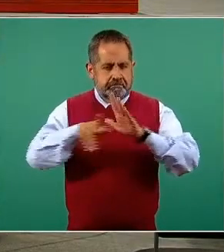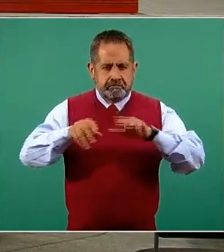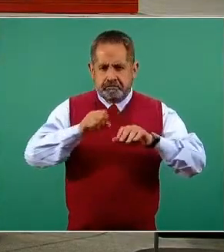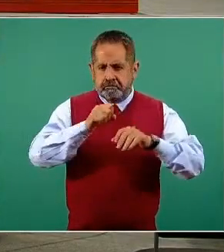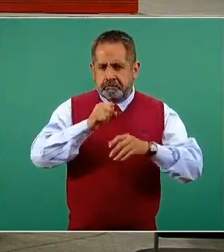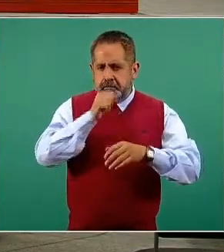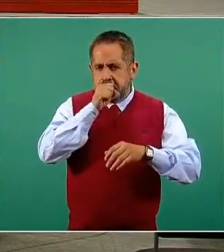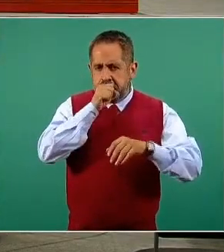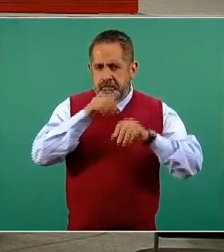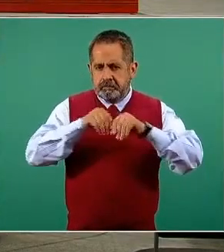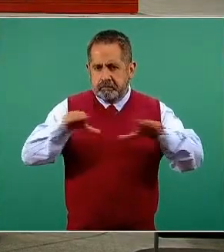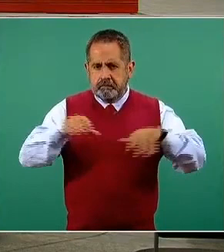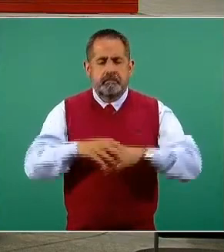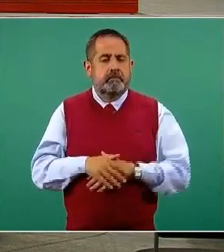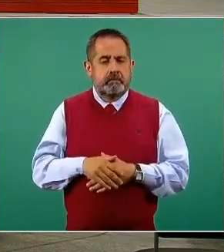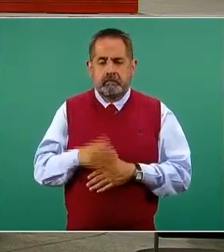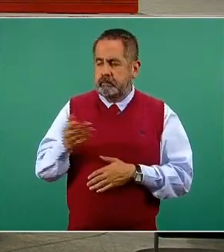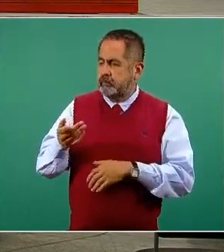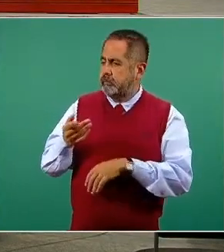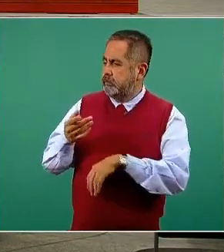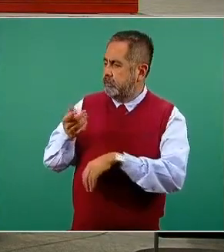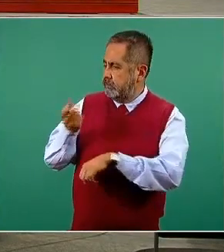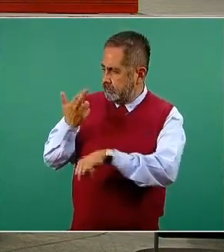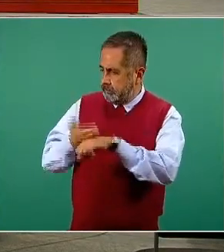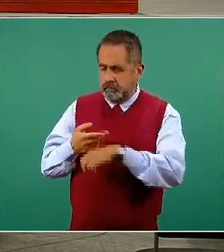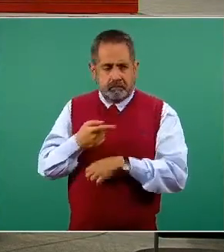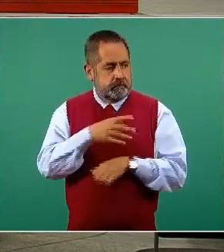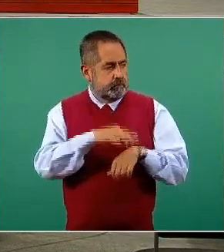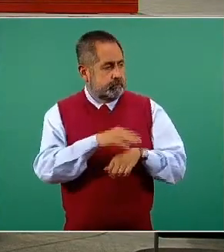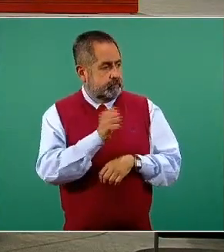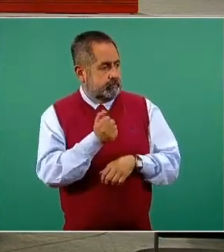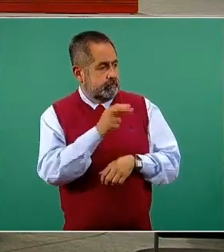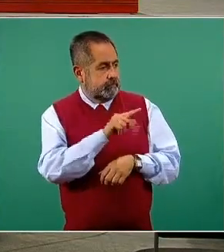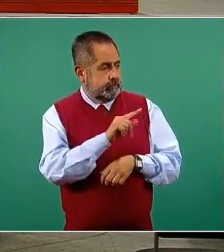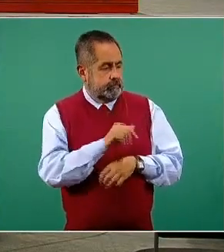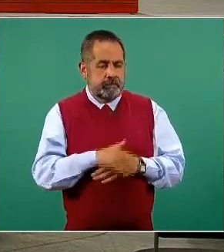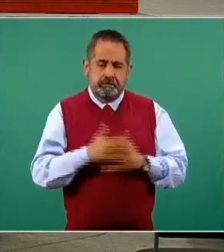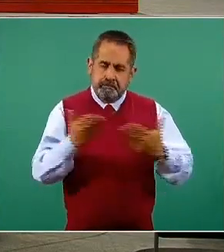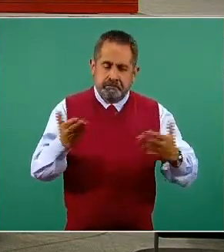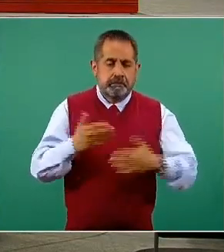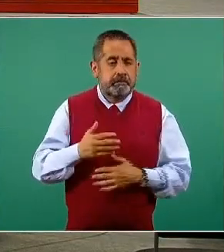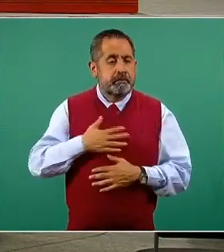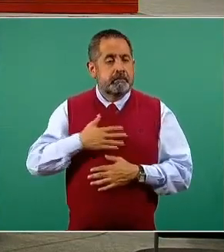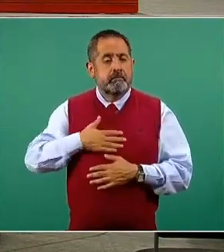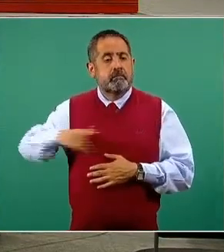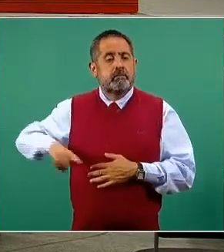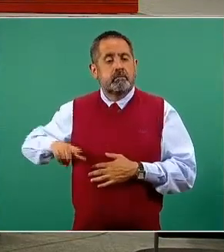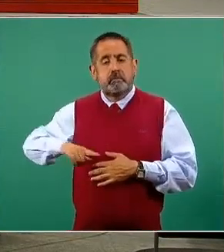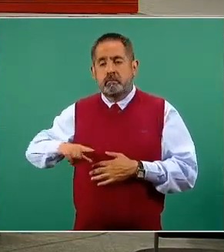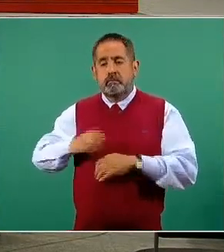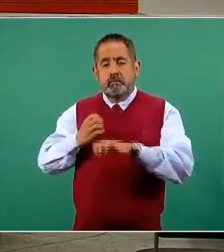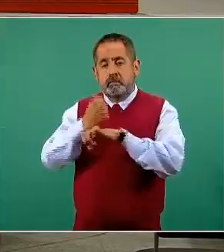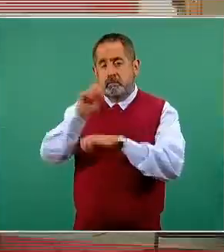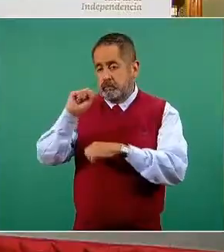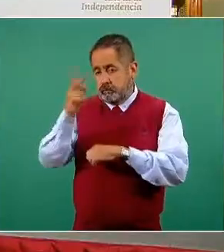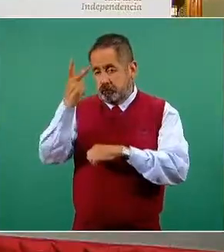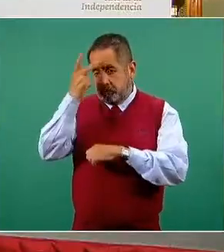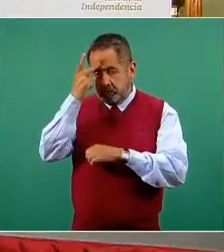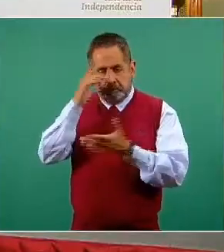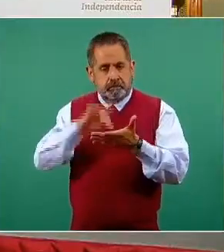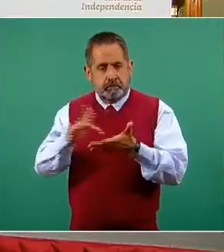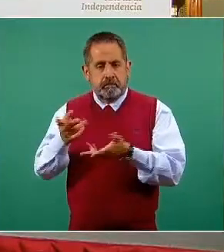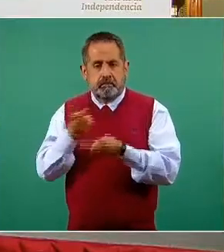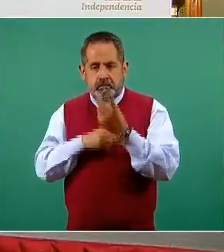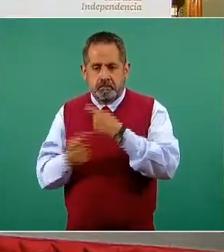Primero, subsecretario, doctora Santa, pues agradecer a nombre del Gobierno del Estado de San Luis Potosí la oportunidad de poder estar aquí